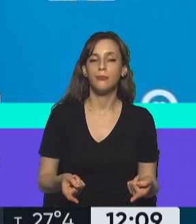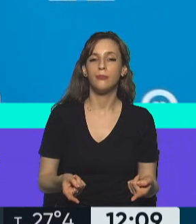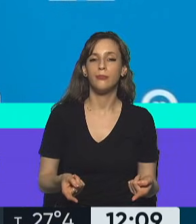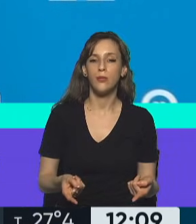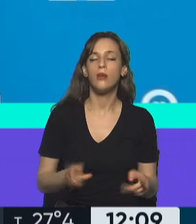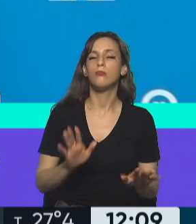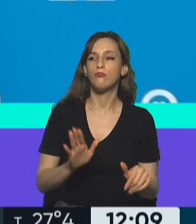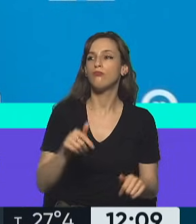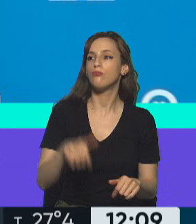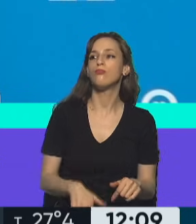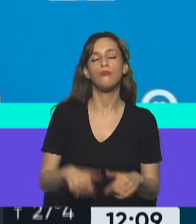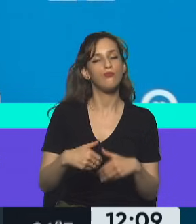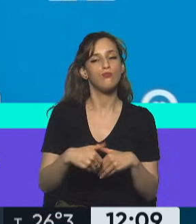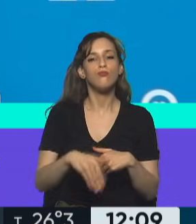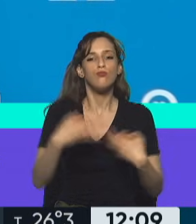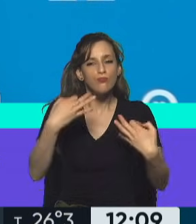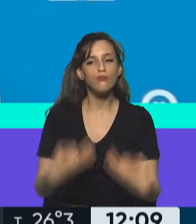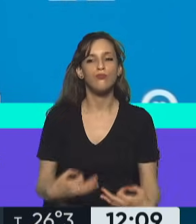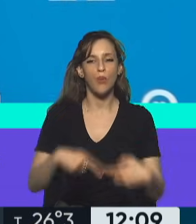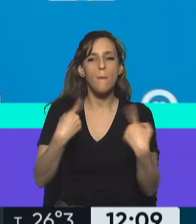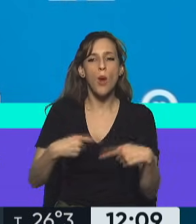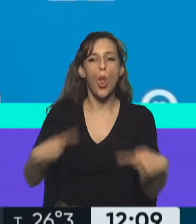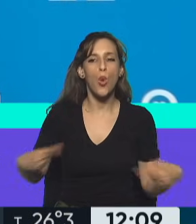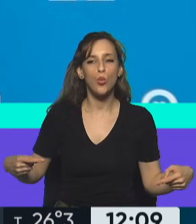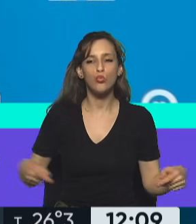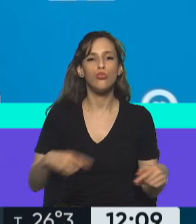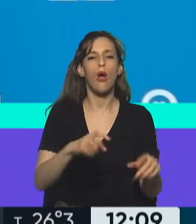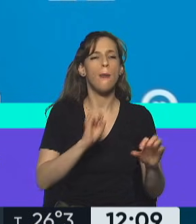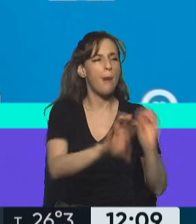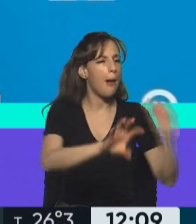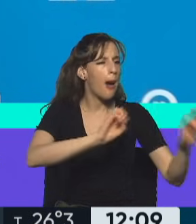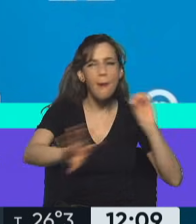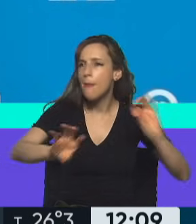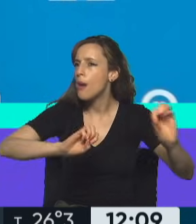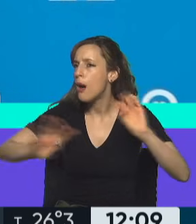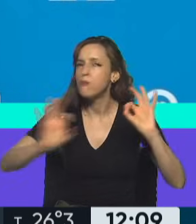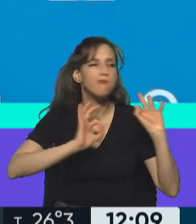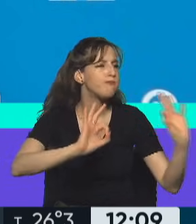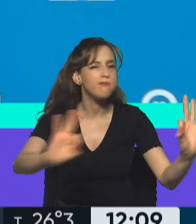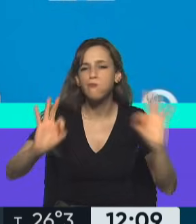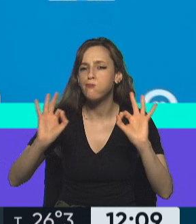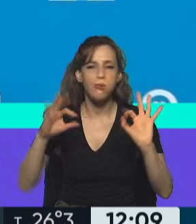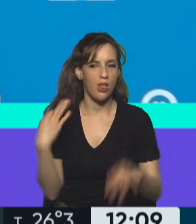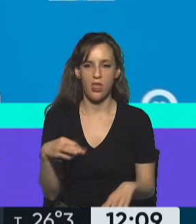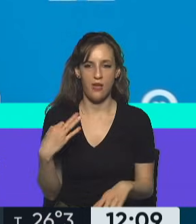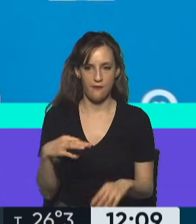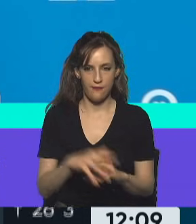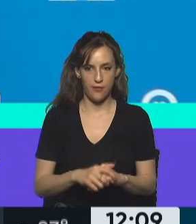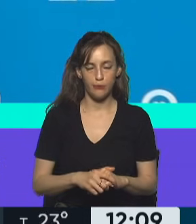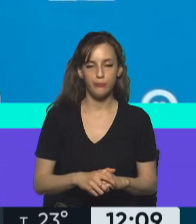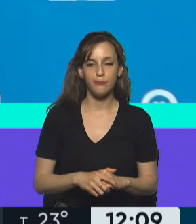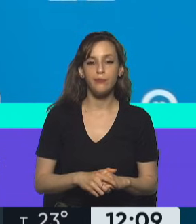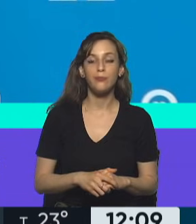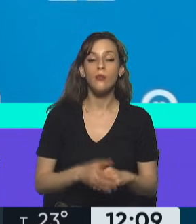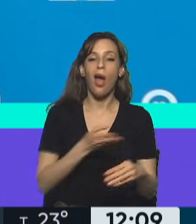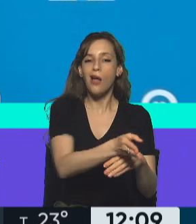a disposición en la cadena comercial todos los productos que tienen que estar acceso claro de todas las familias.